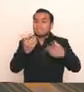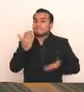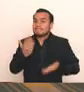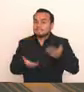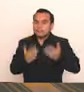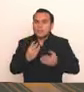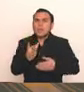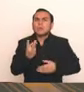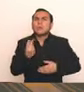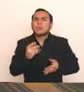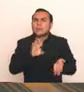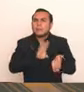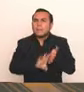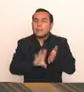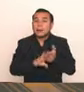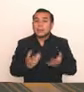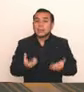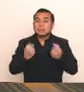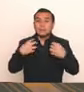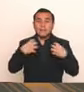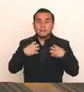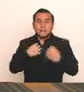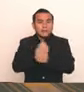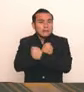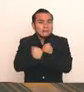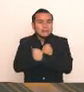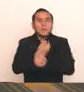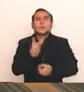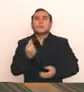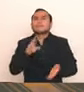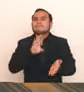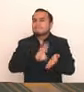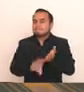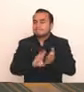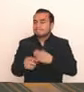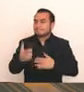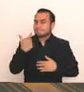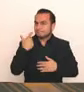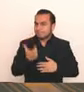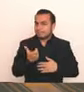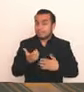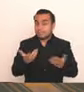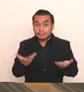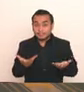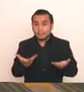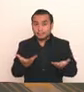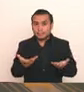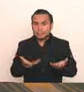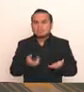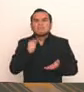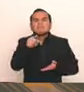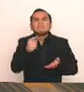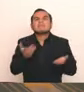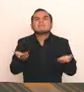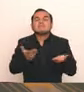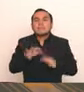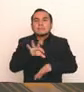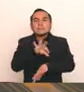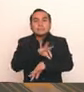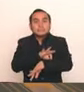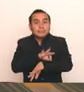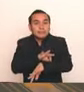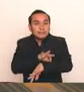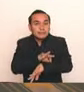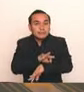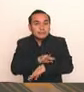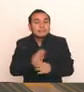conté pagaría porque eso no pasaron cuánto dinero estaría dispuesto a perder quería quedaría